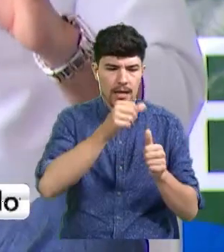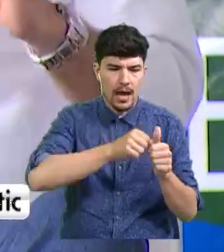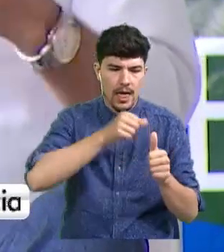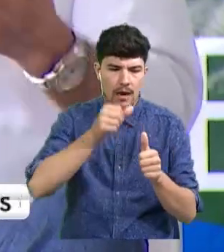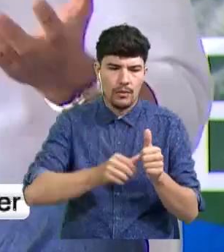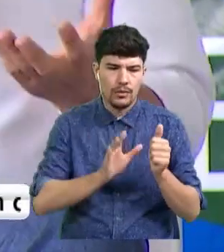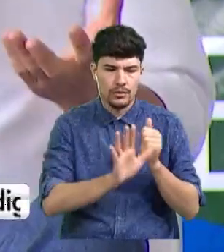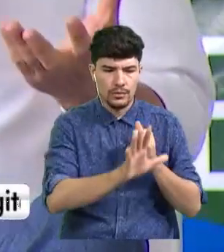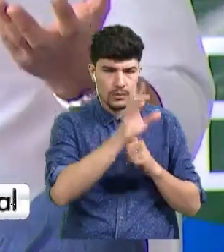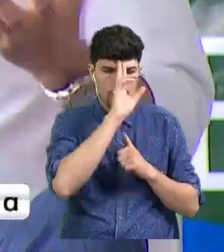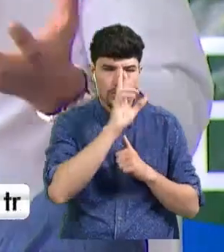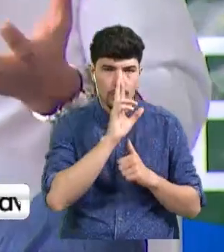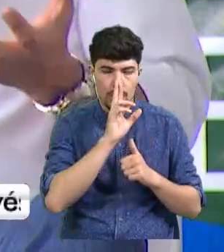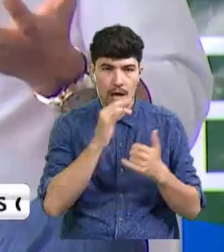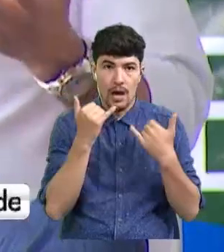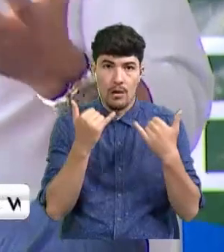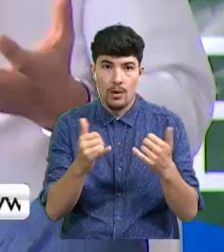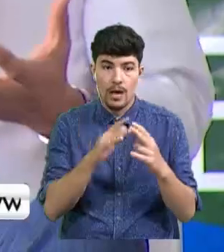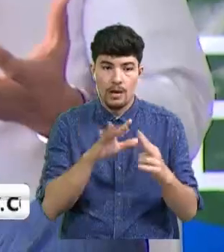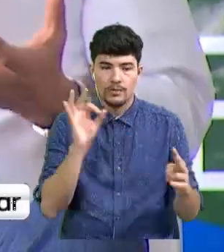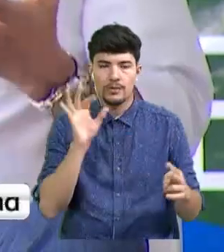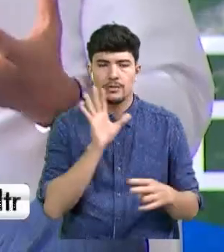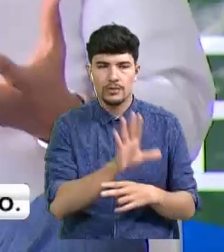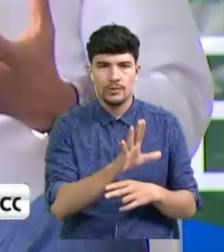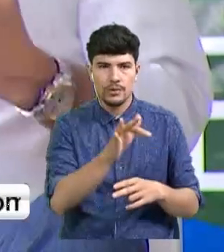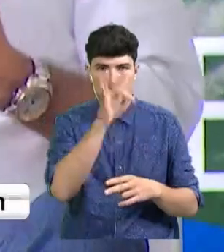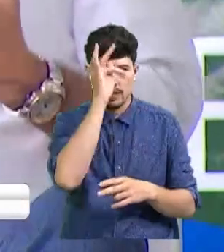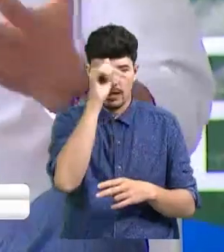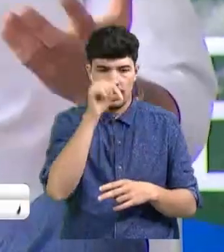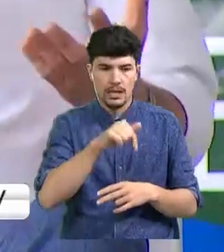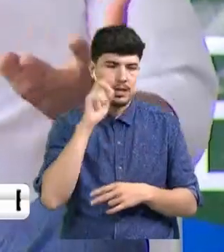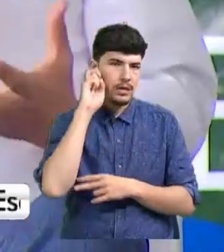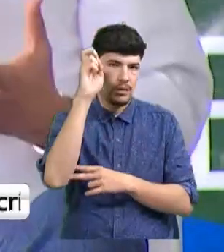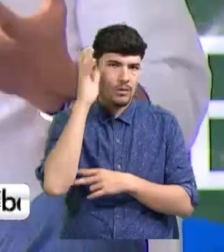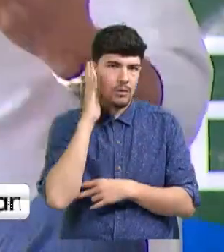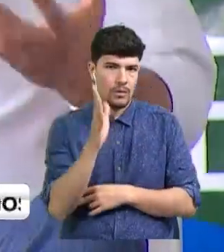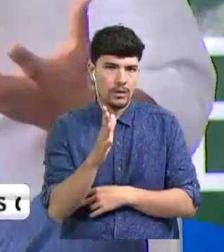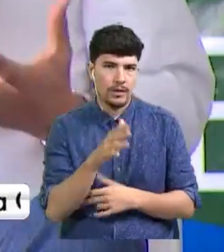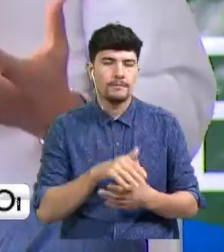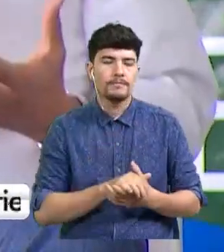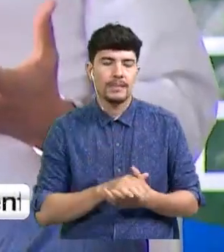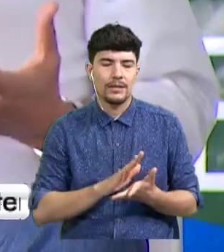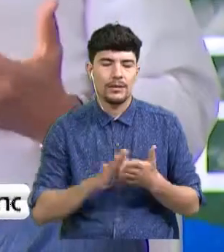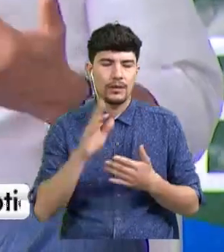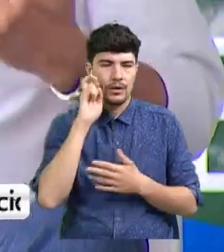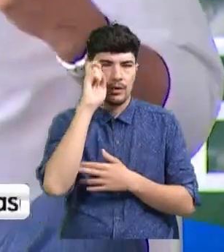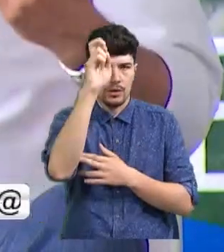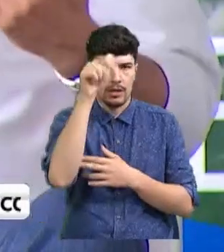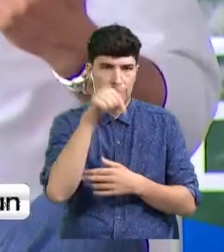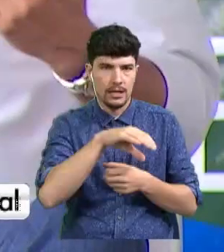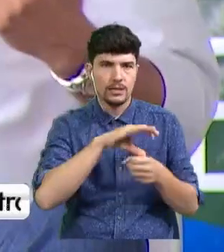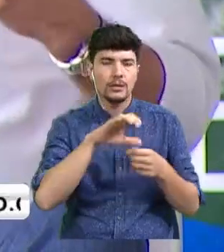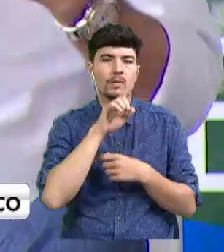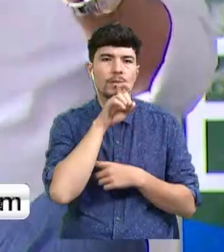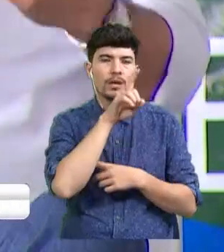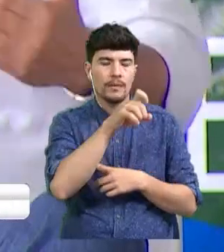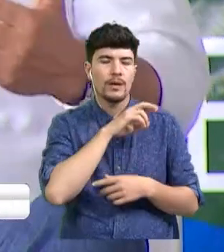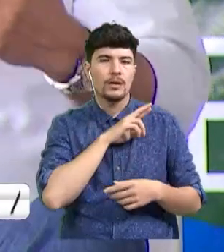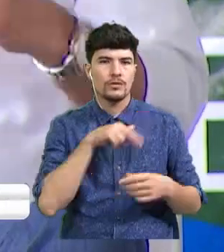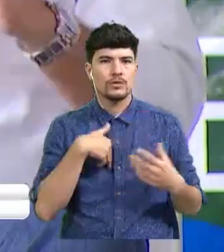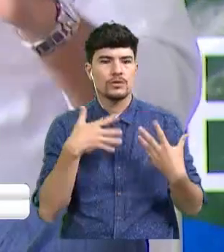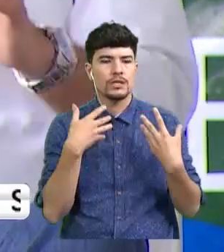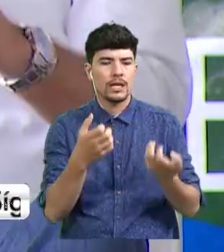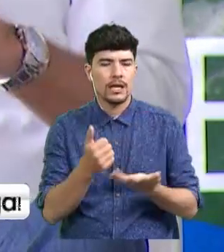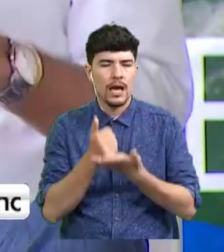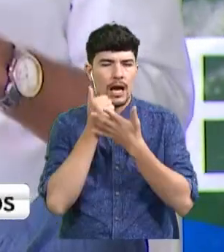roles. Esta es una excepción que hicimos con el Hospital del Norte, es un hospital de competencia de la ciudad de Bucaramanga, pero nosotros queremos